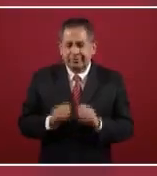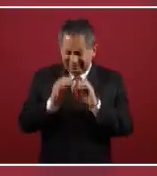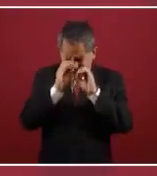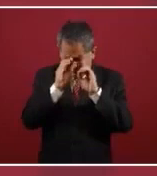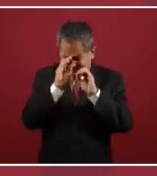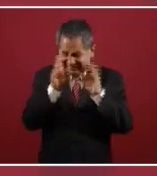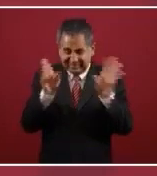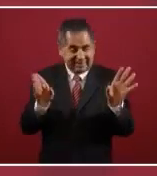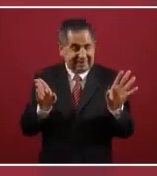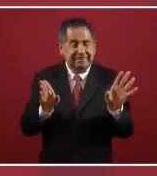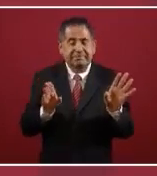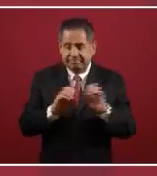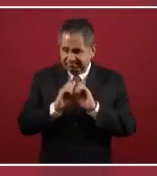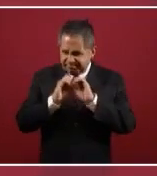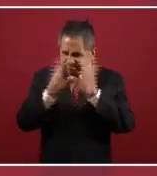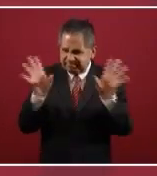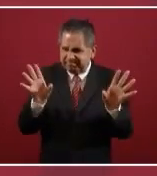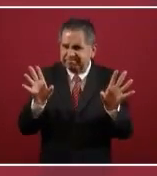es